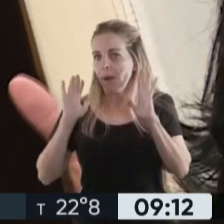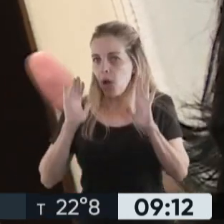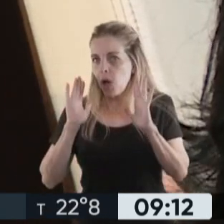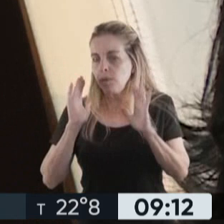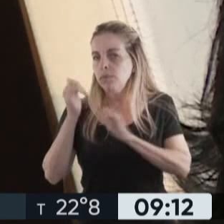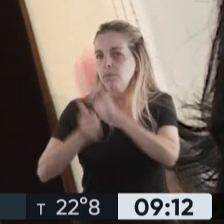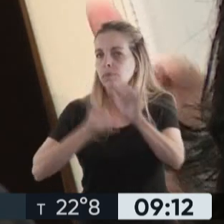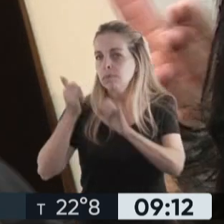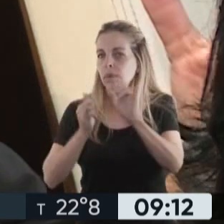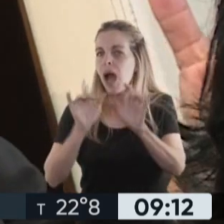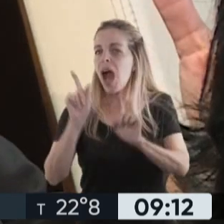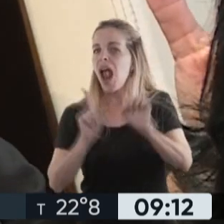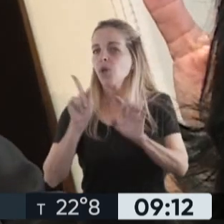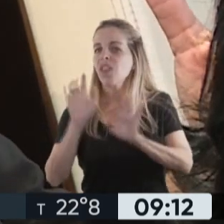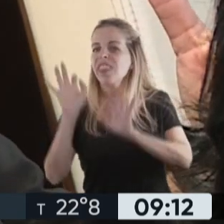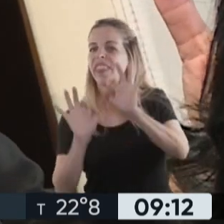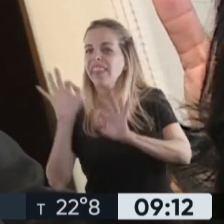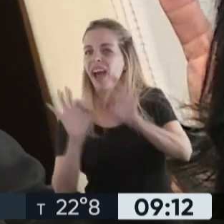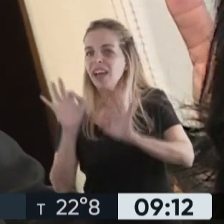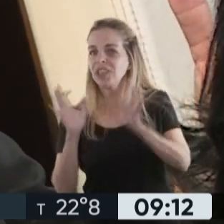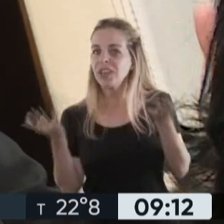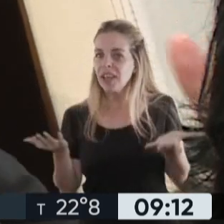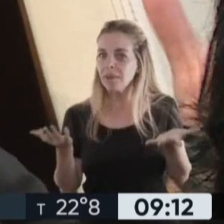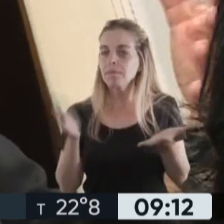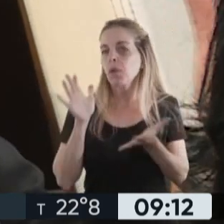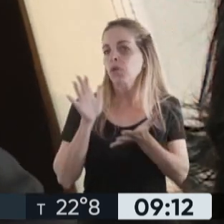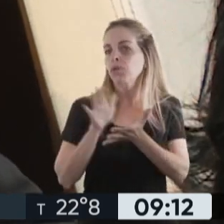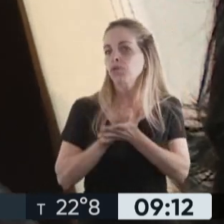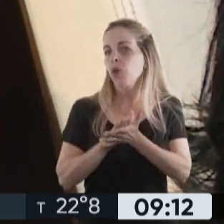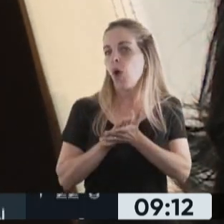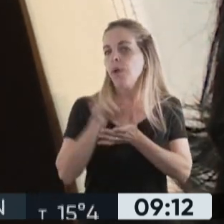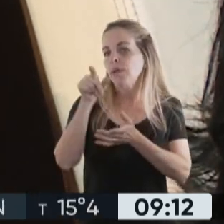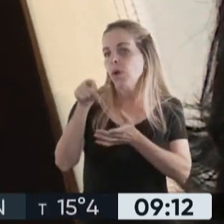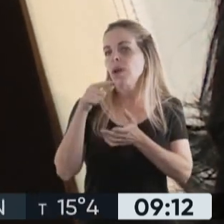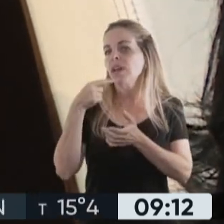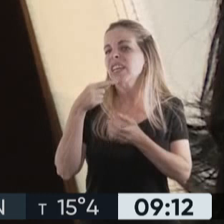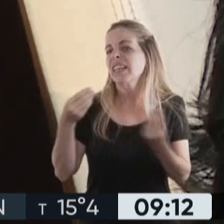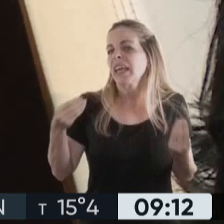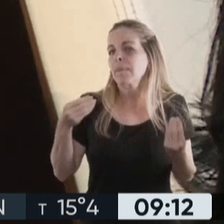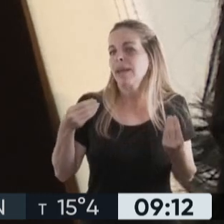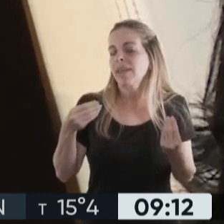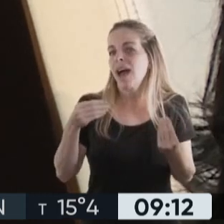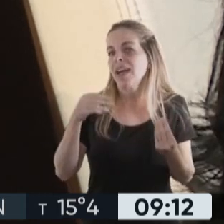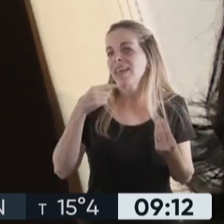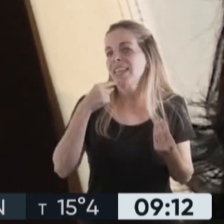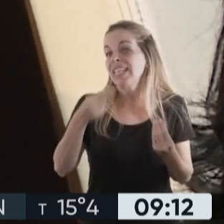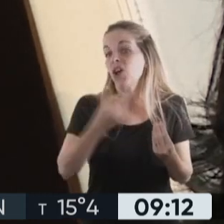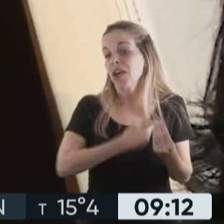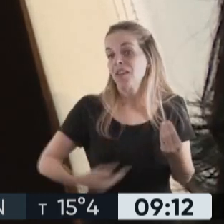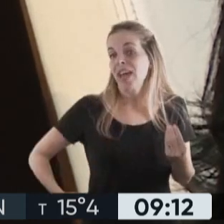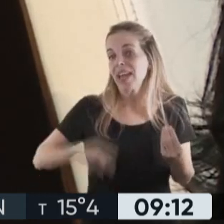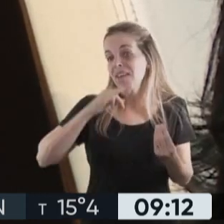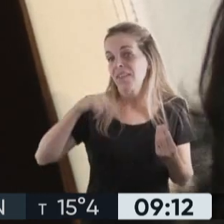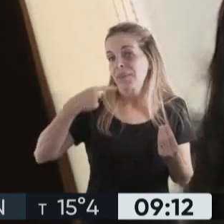de precisión sobre el contenido de esta guerra que va a llevar adelante el presidente,